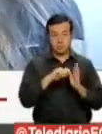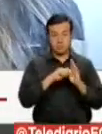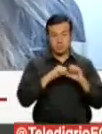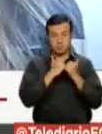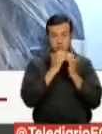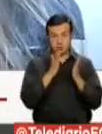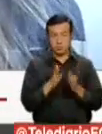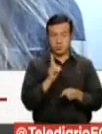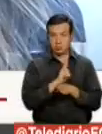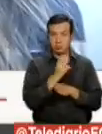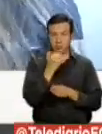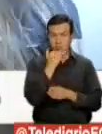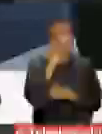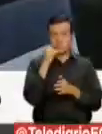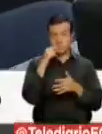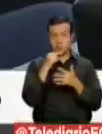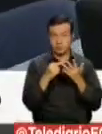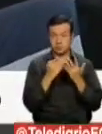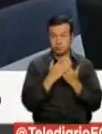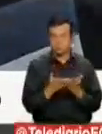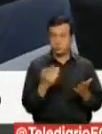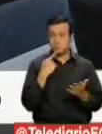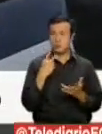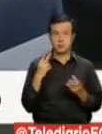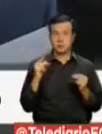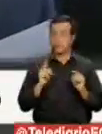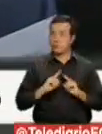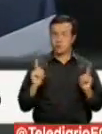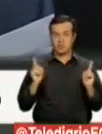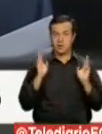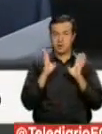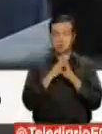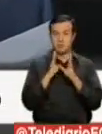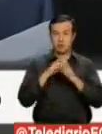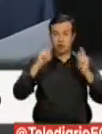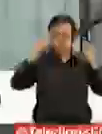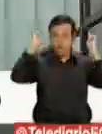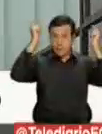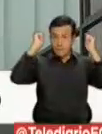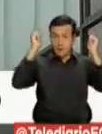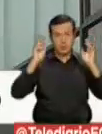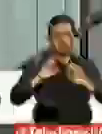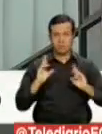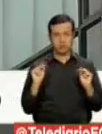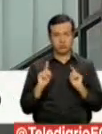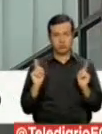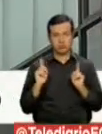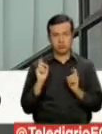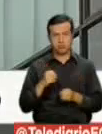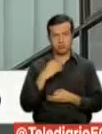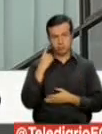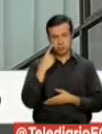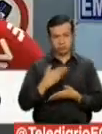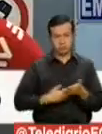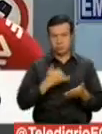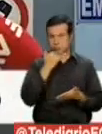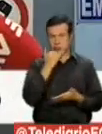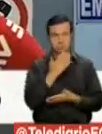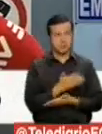ha utilizado mal bienes públicos. Él asegura que no se trató de un evento proselitista, tal y como lo afirma el informe de